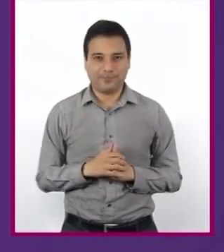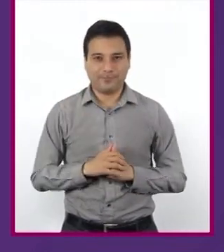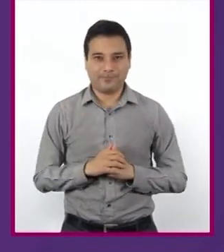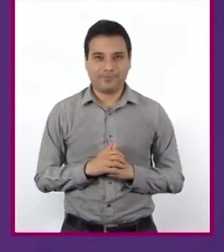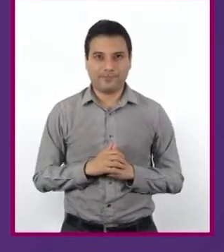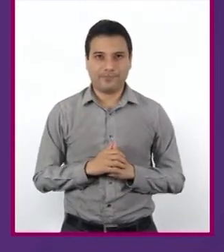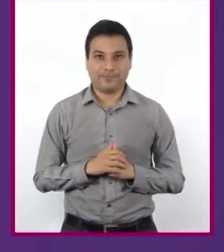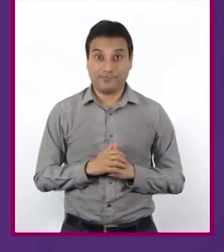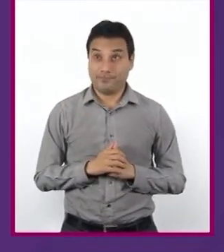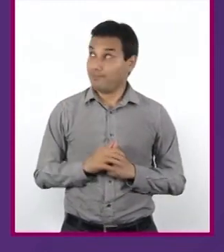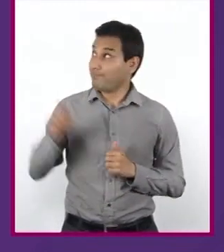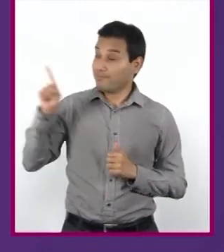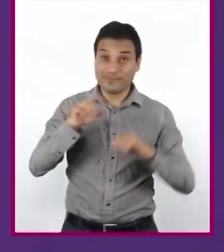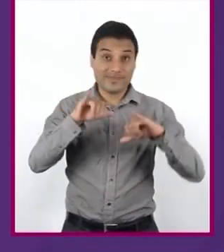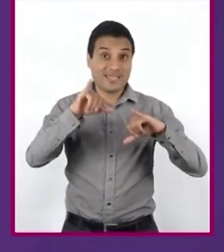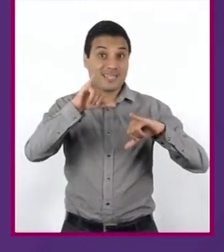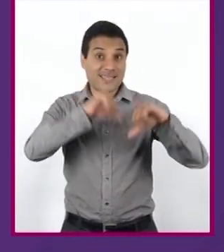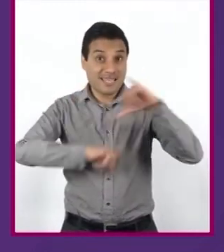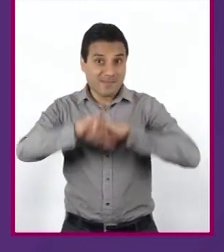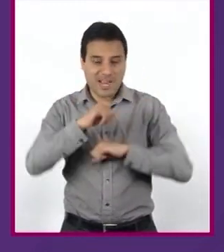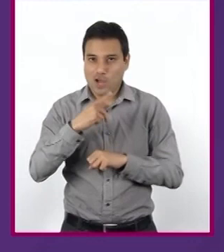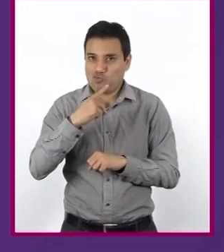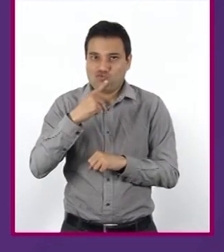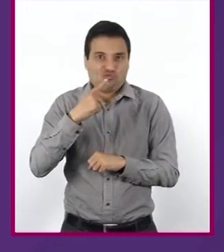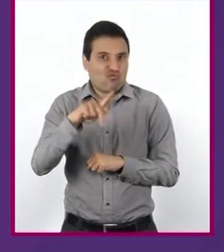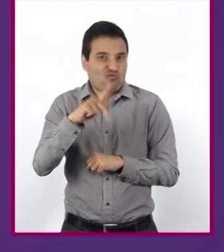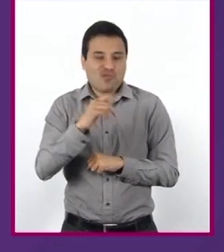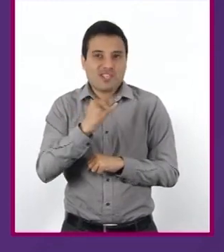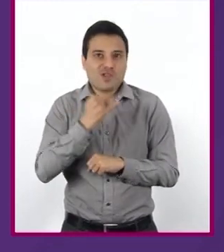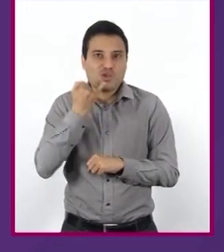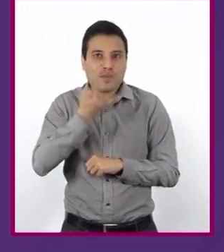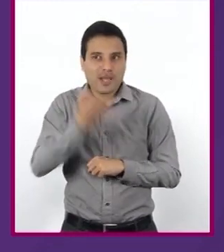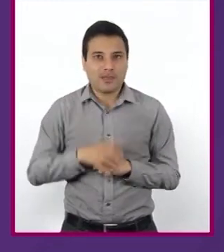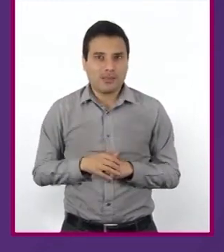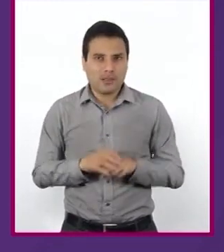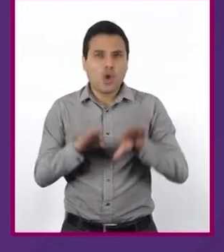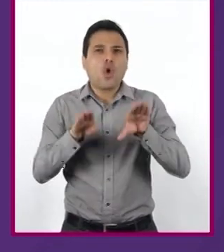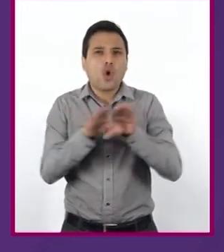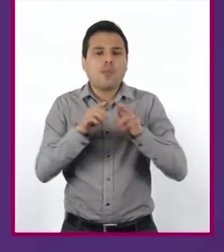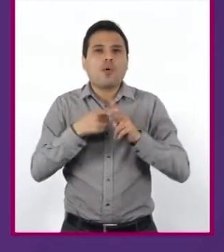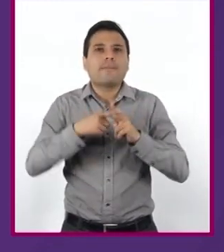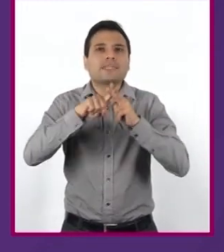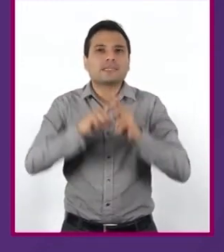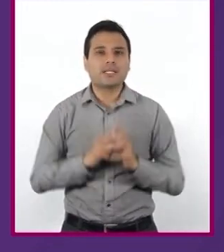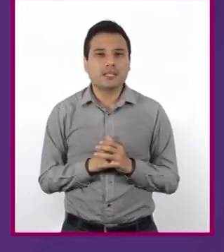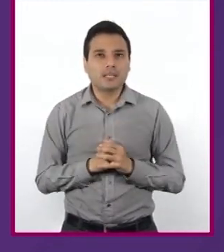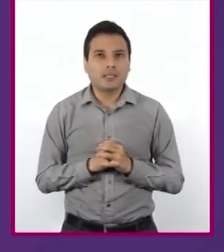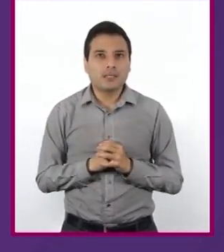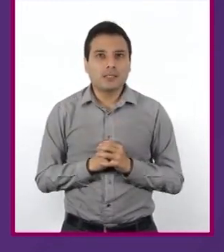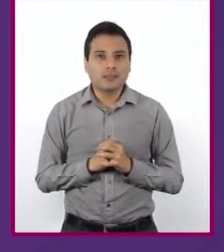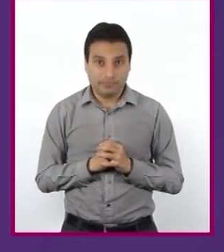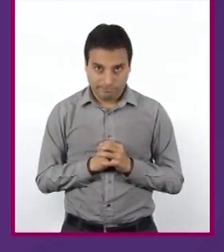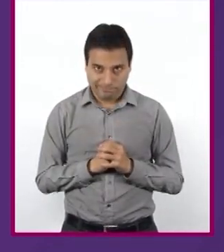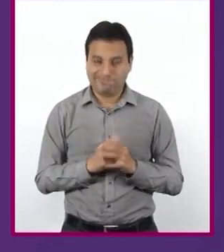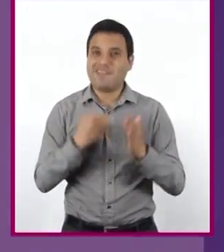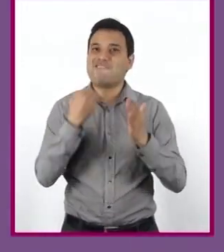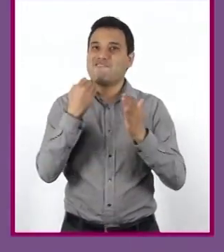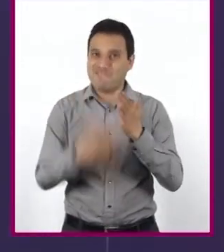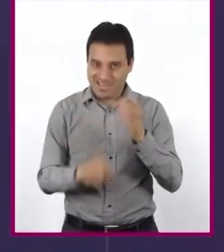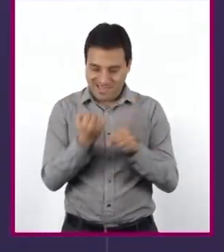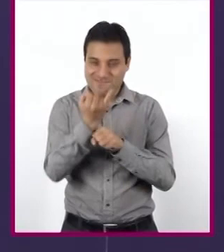¿Cómo es el lenguaje de la química? ¿De dónde y cómo surgió? No cabe duda que aún queda mucho por